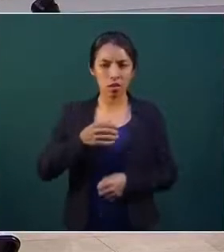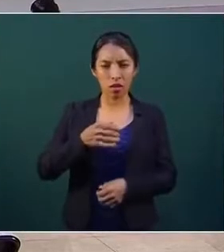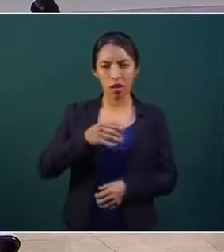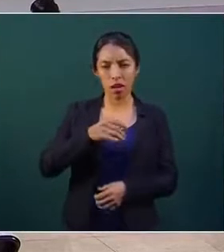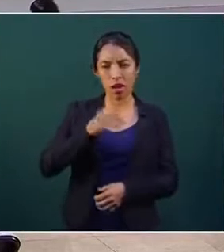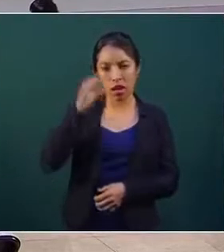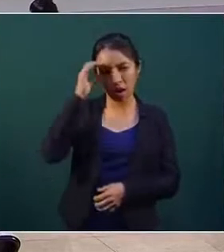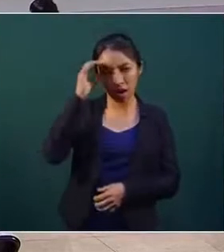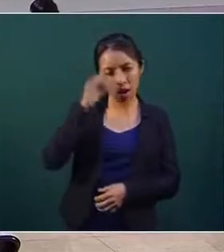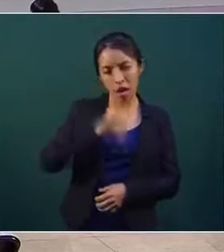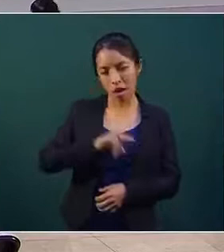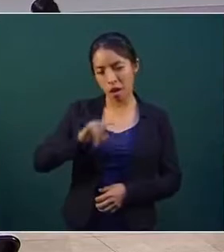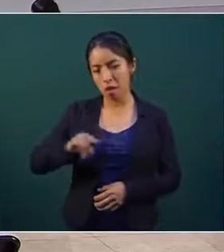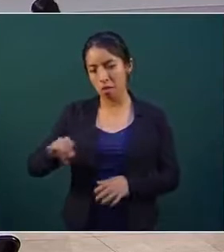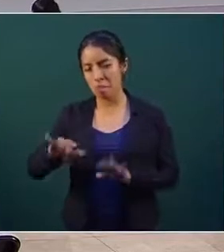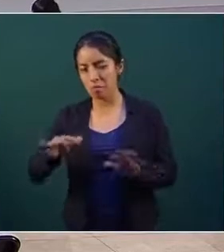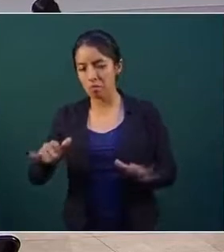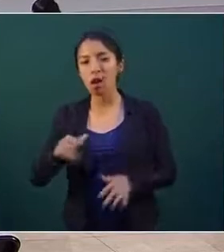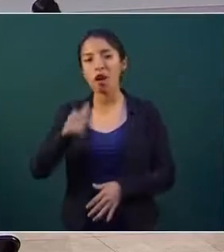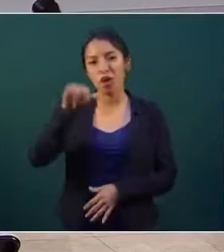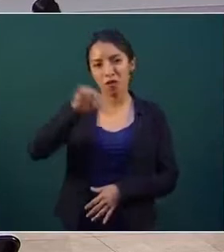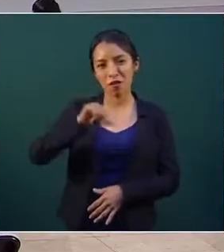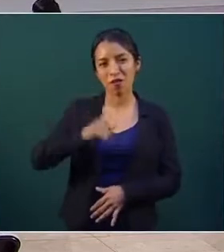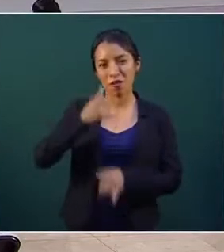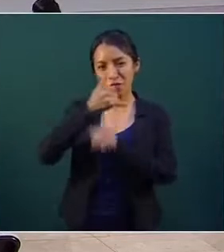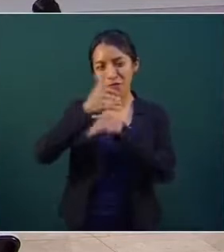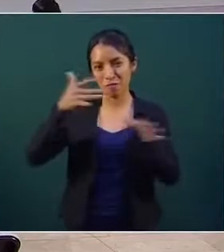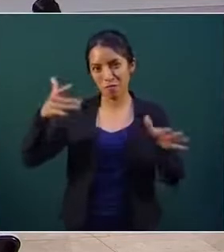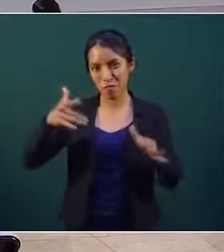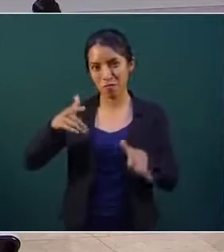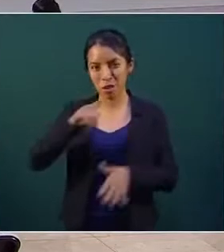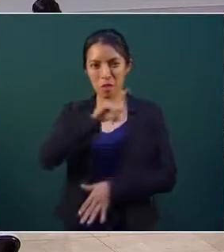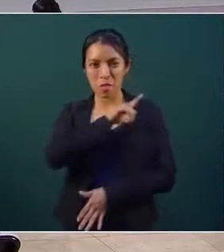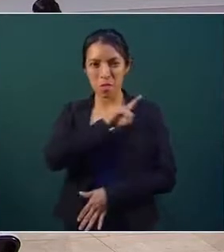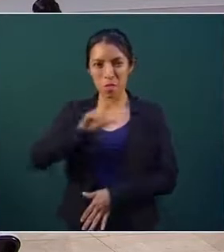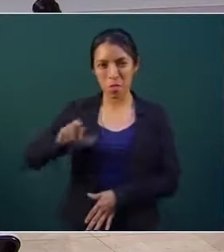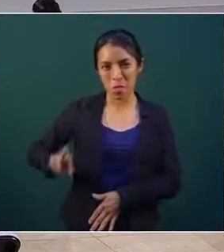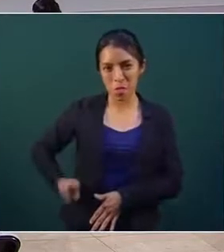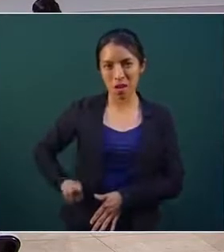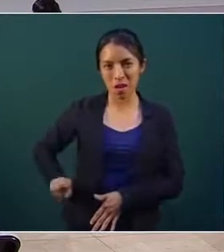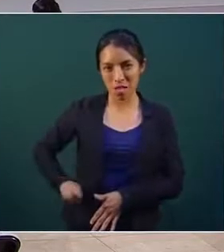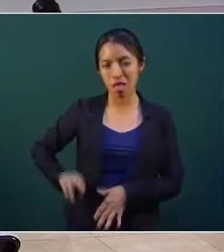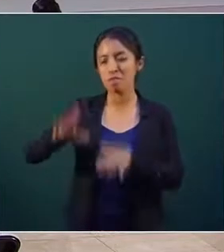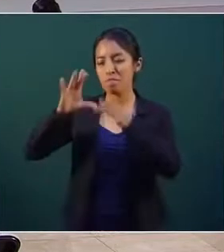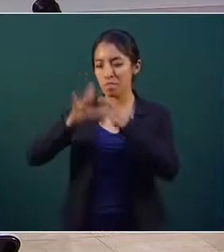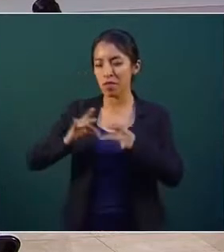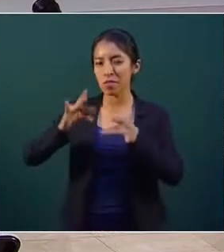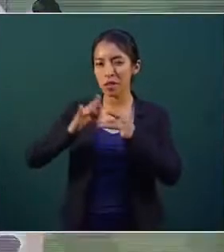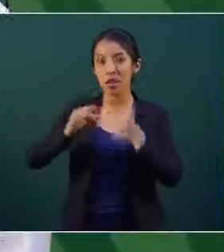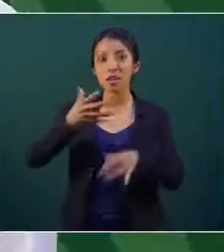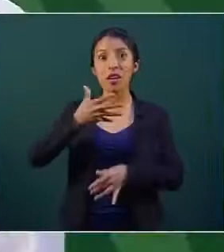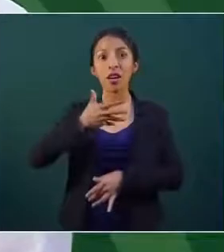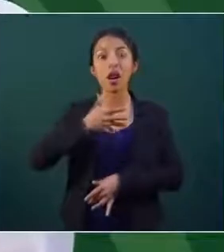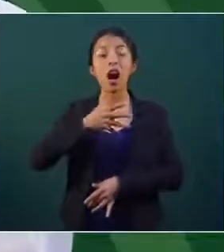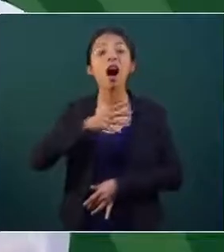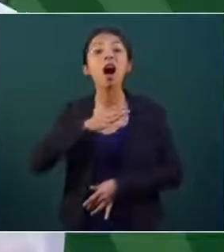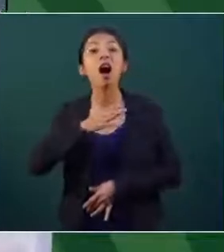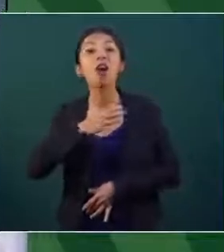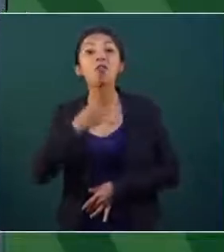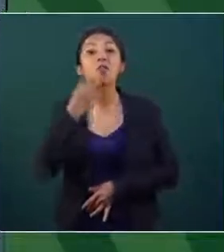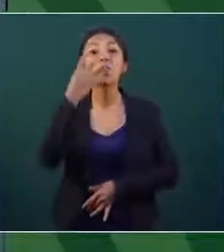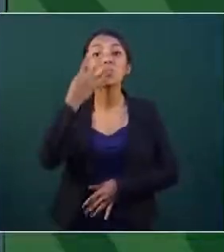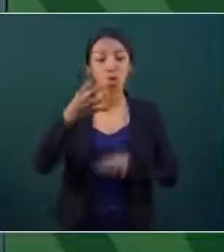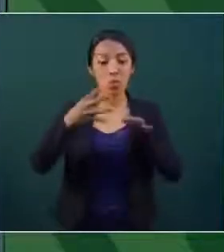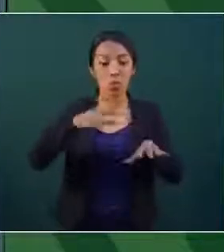informe el gobernador nos comentaba que tiene 4 centros